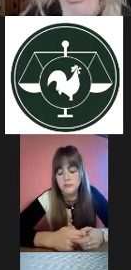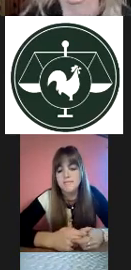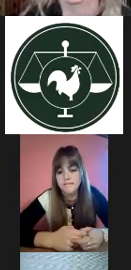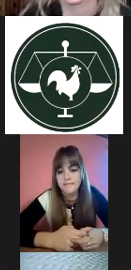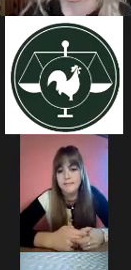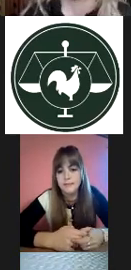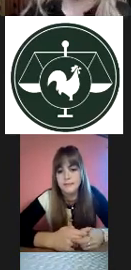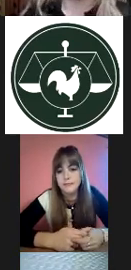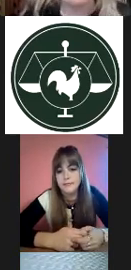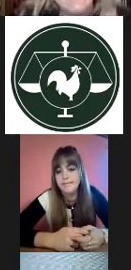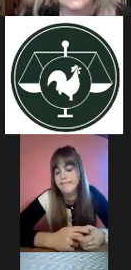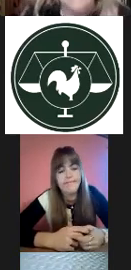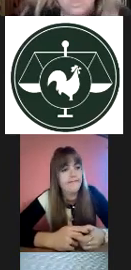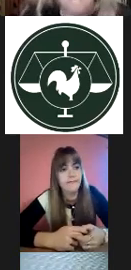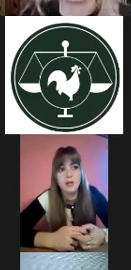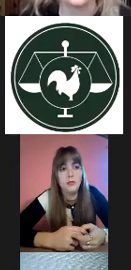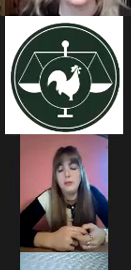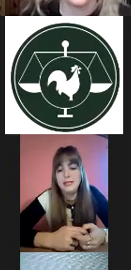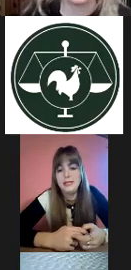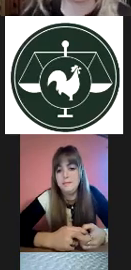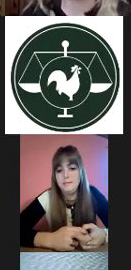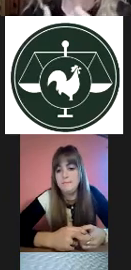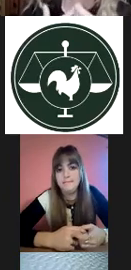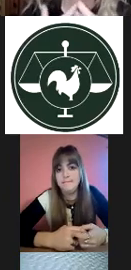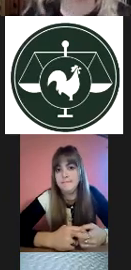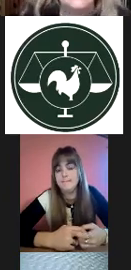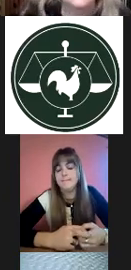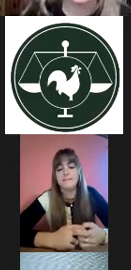rabia. Entonces, ya sabíamos que iba a haber